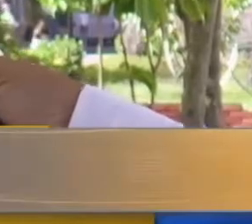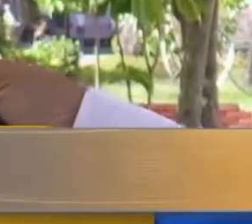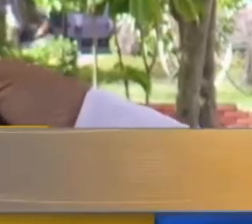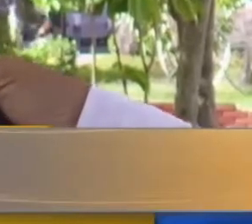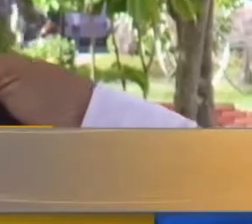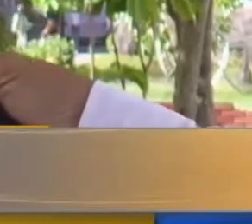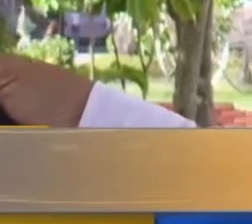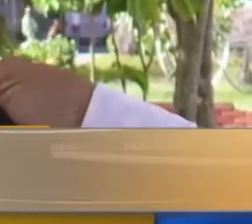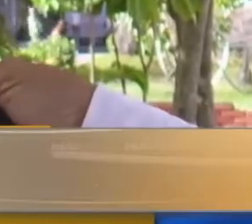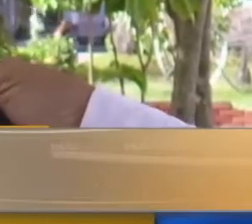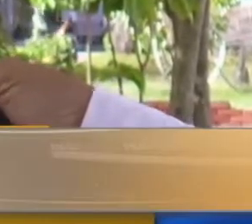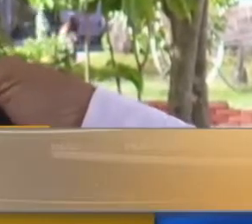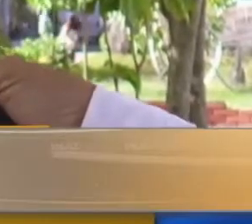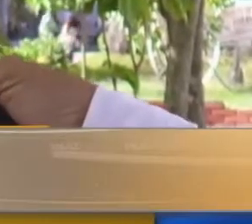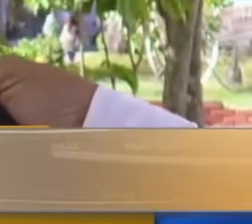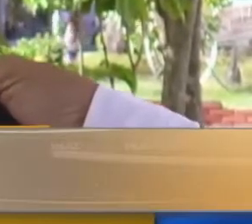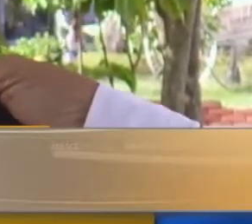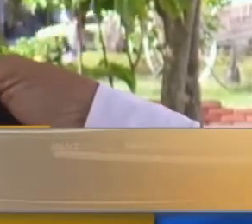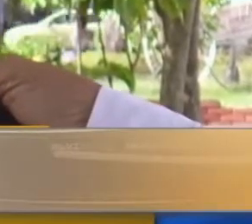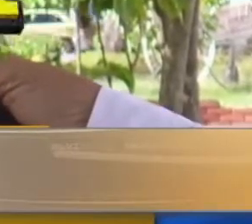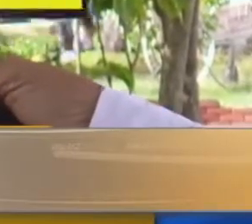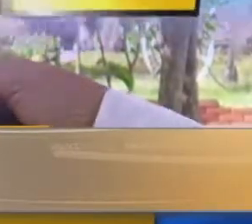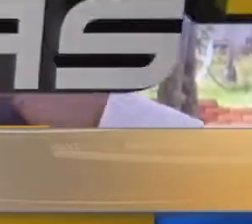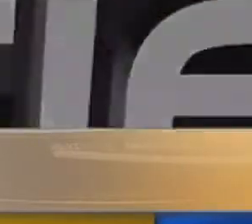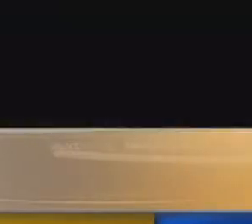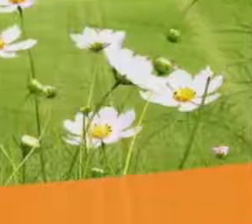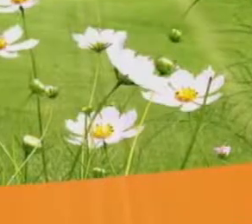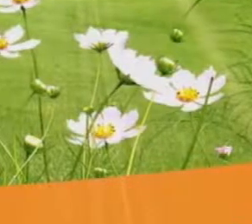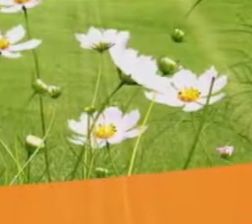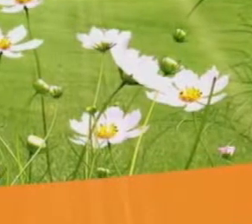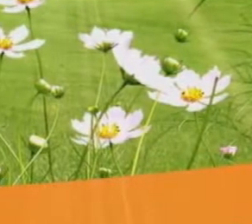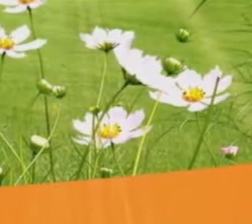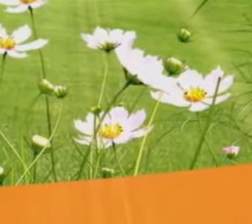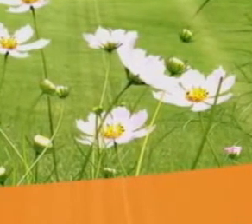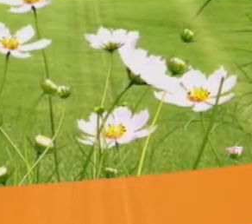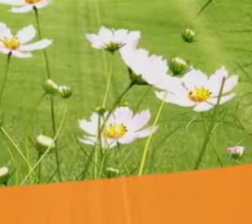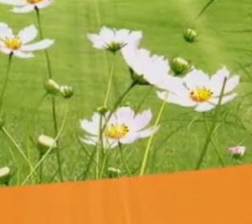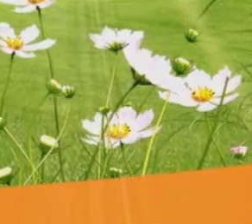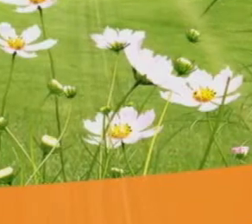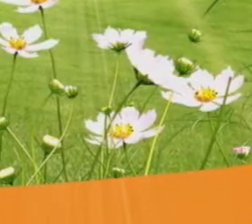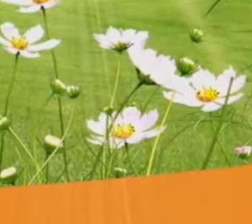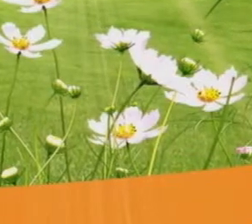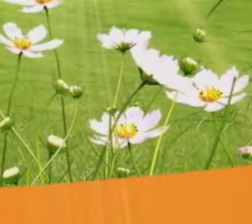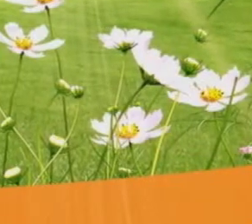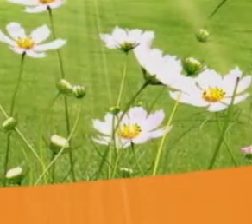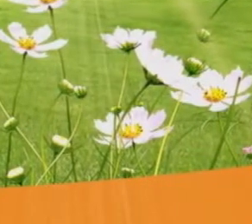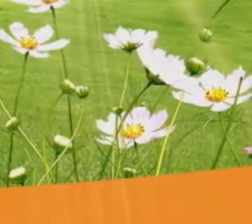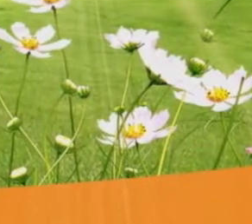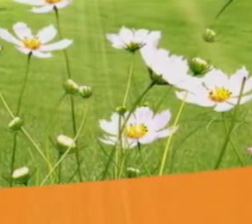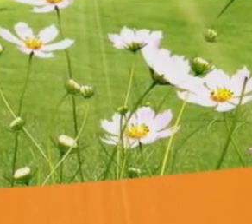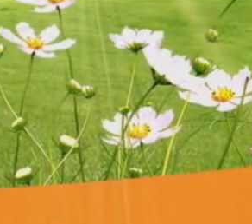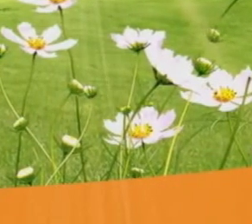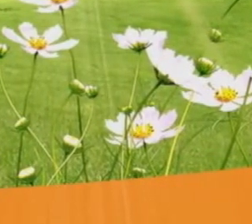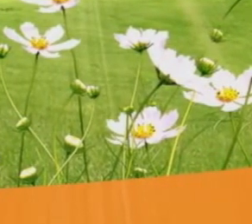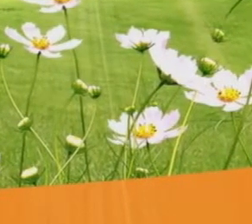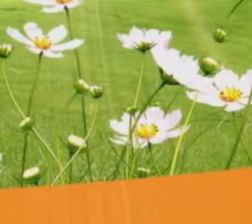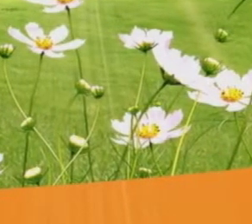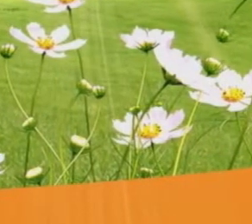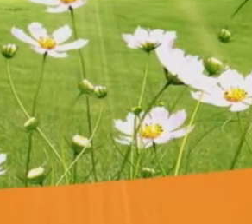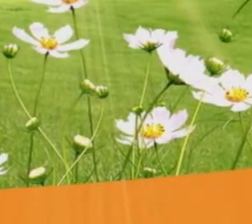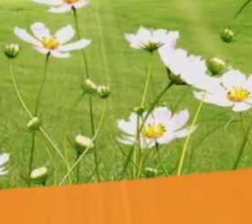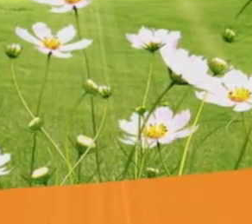recibirá reconocimiento en el Festival de Acordeones del Río Grande de la Magdalena. Con el patrocinio de Barsol Ecológico, Barsol Aroma, Delicias,